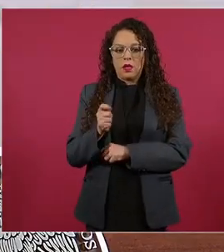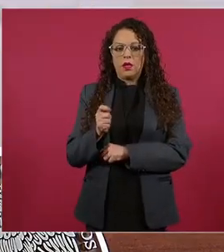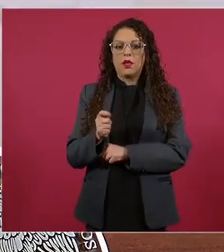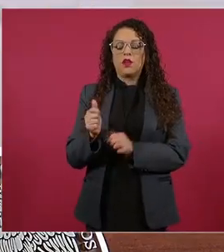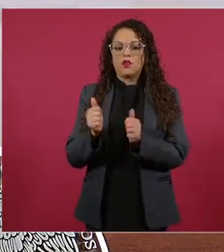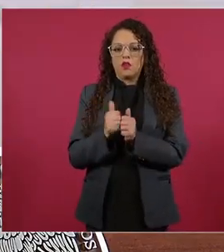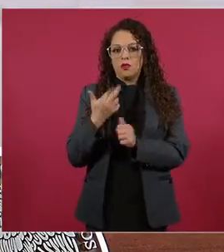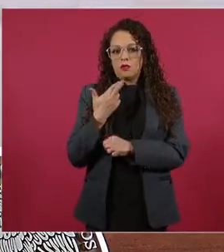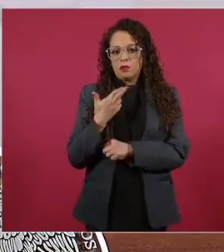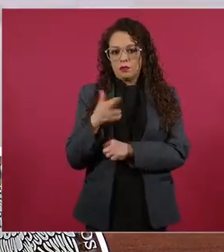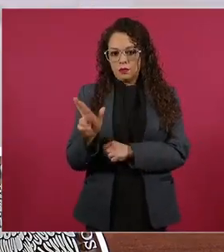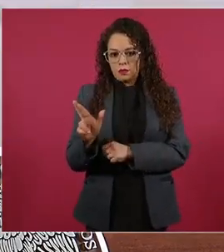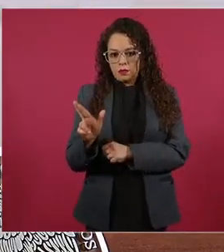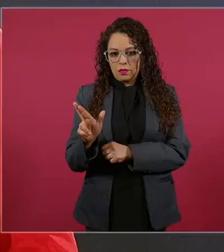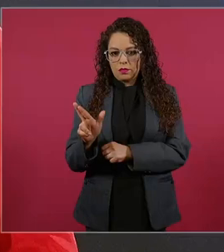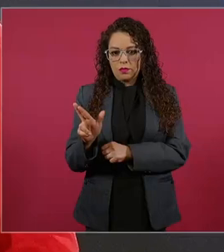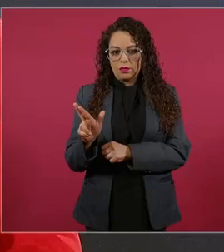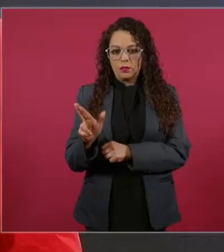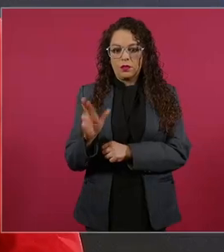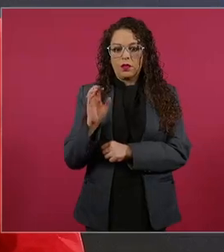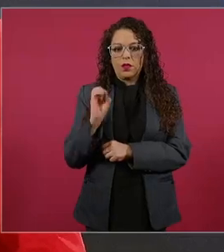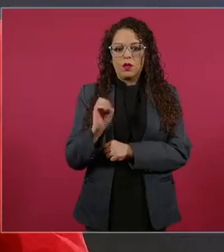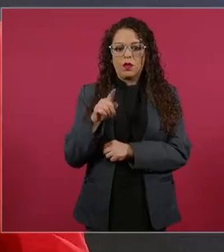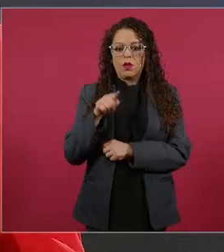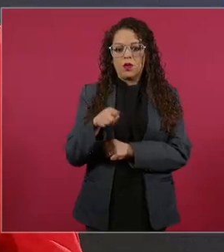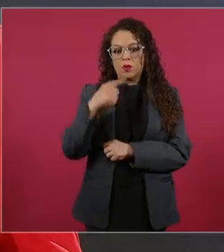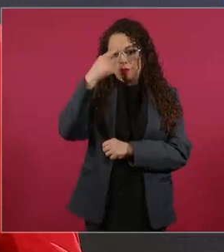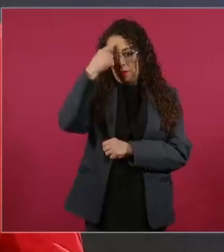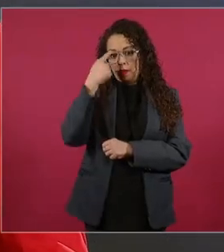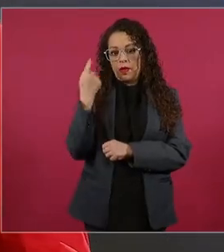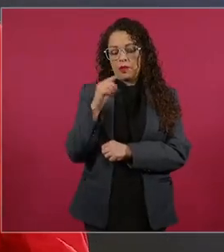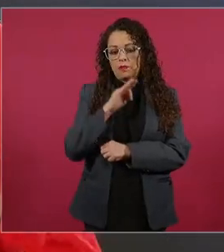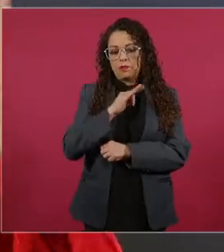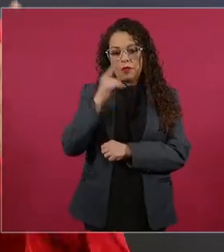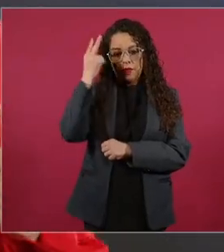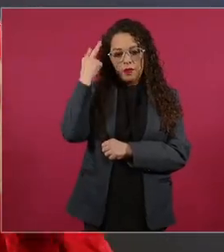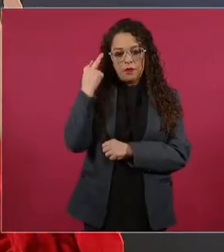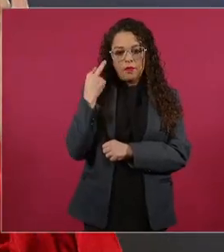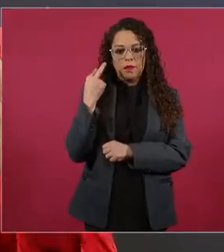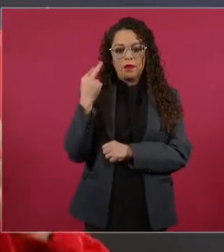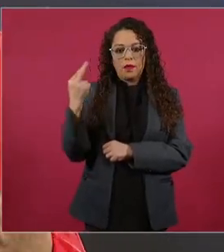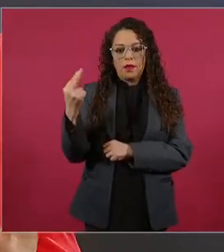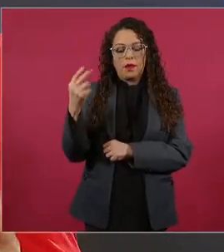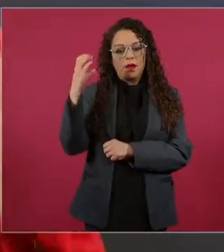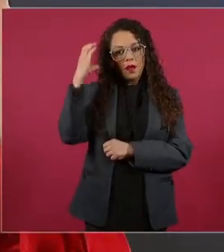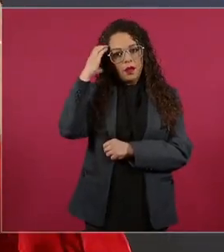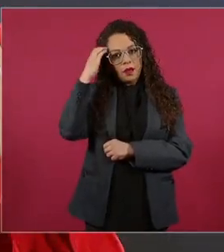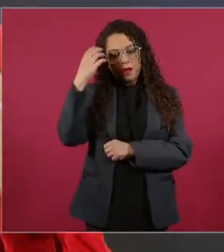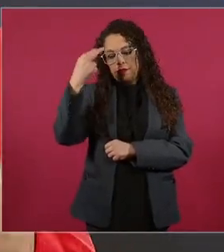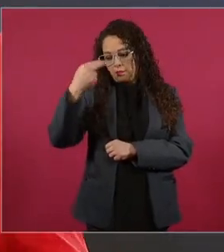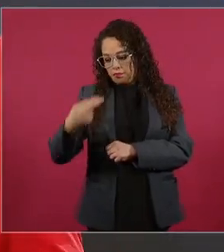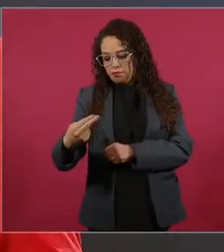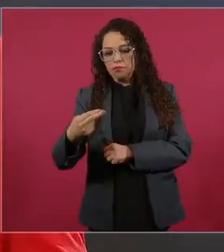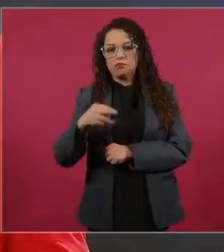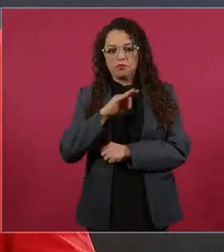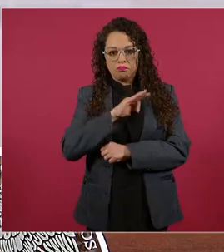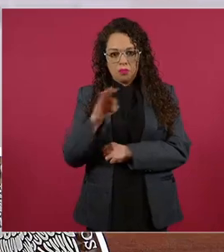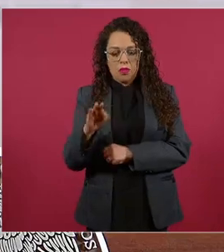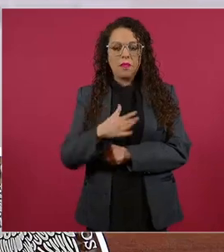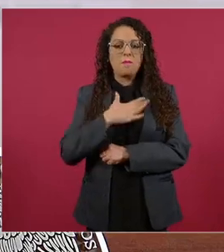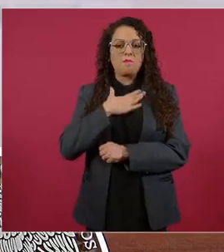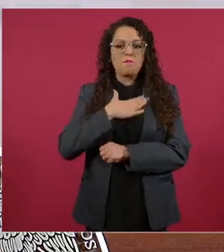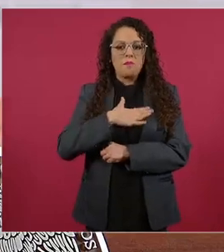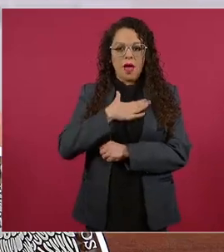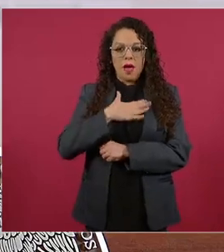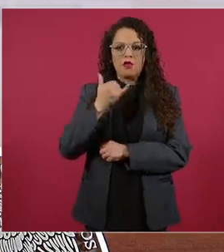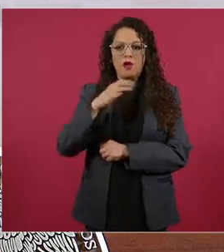con las cabinas o camarotes para poder viajar, que se hace en cama, que tendrán su baño, que tendrán su regadera y